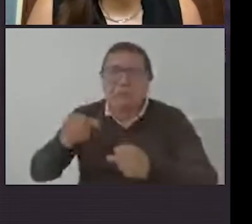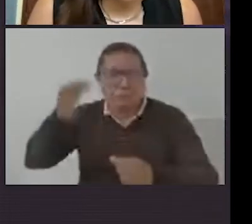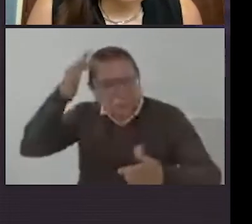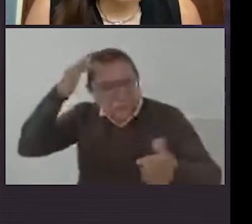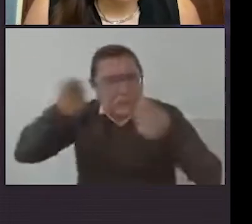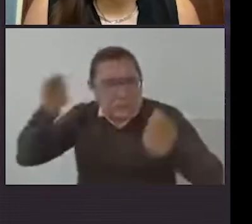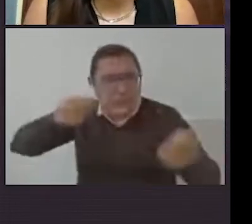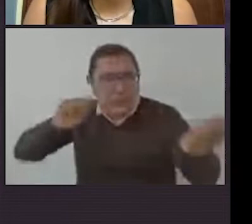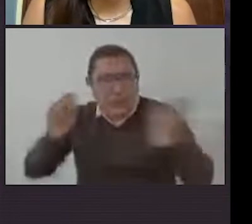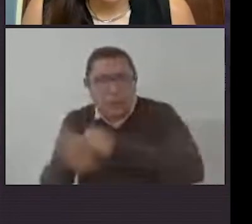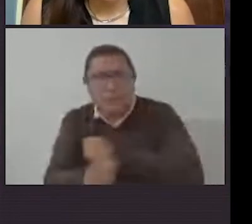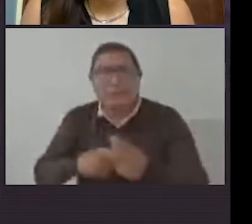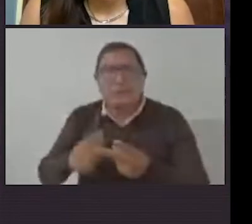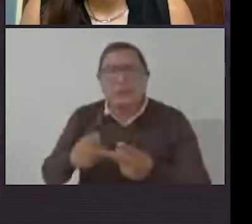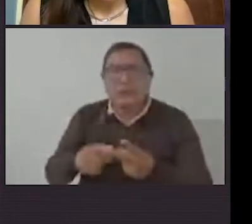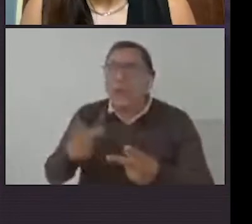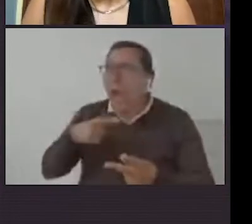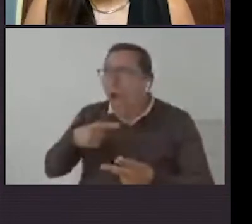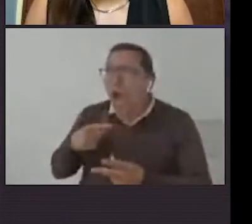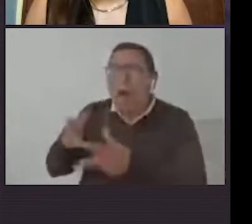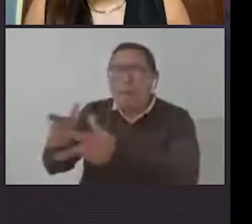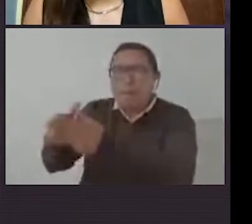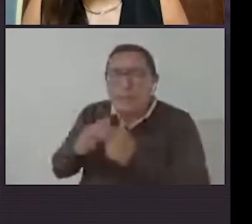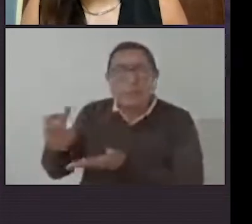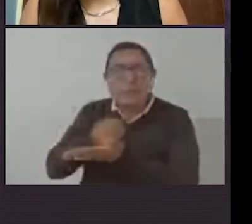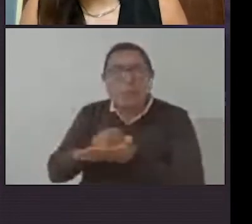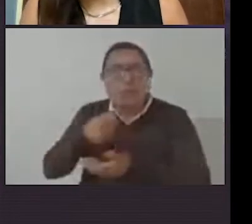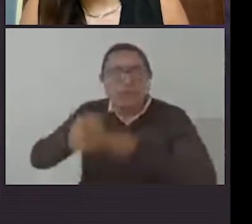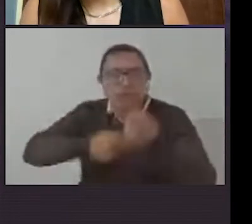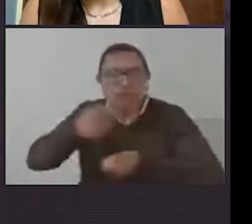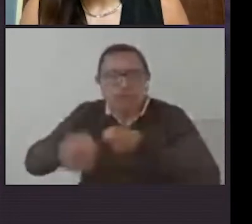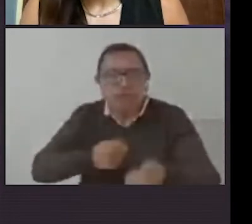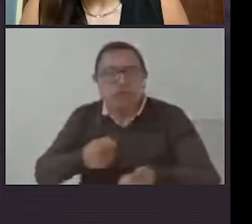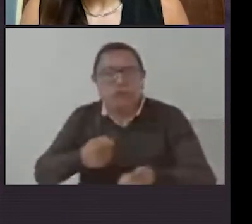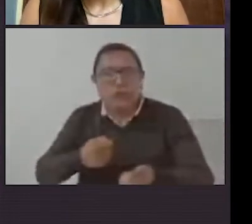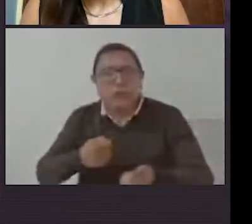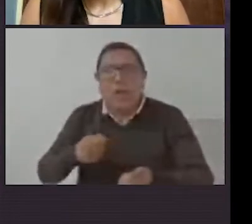están logrando los demás? Quiero aprender. ¿Qué podría ser diferente?